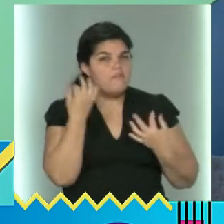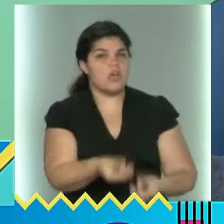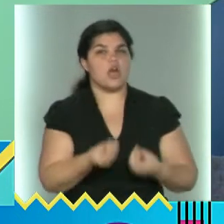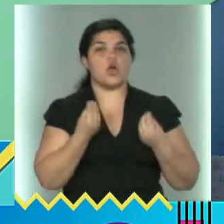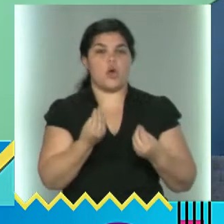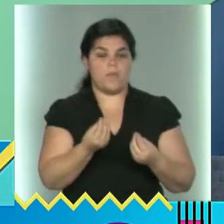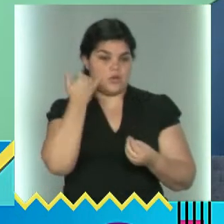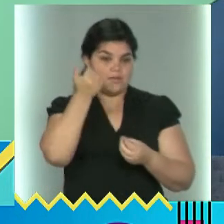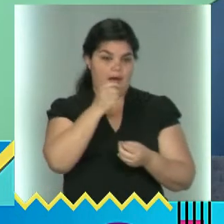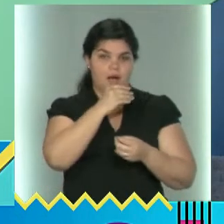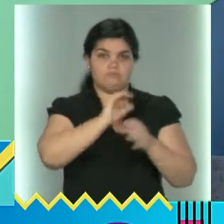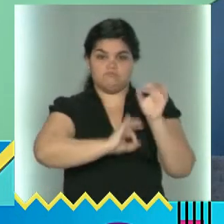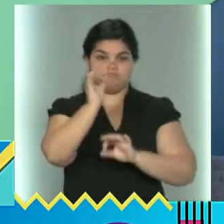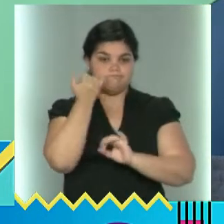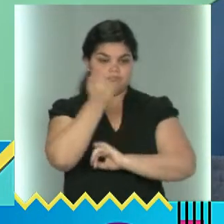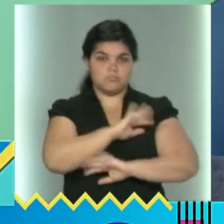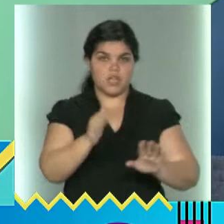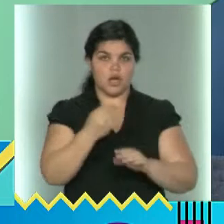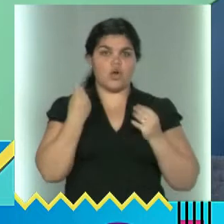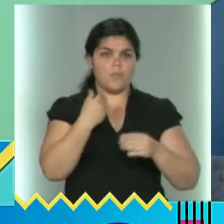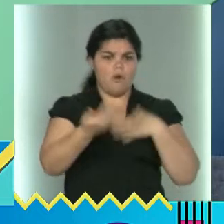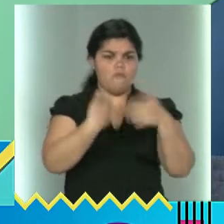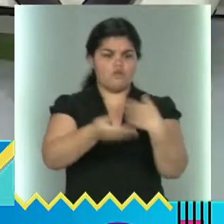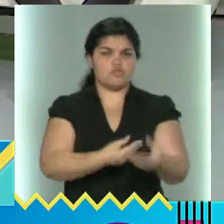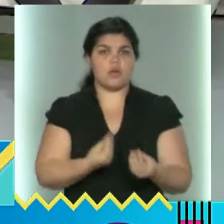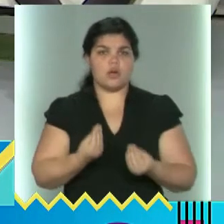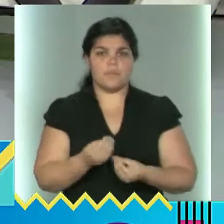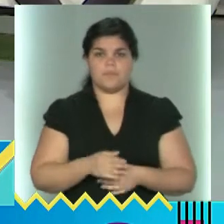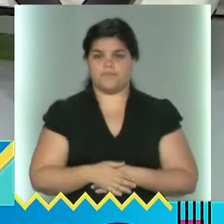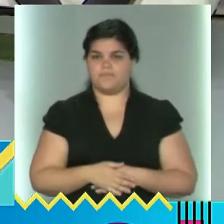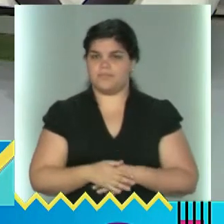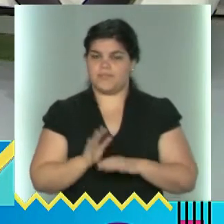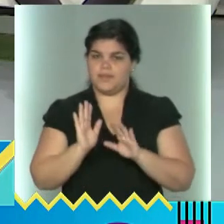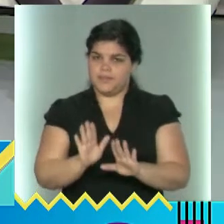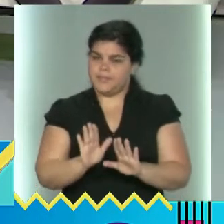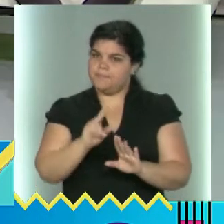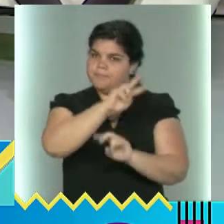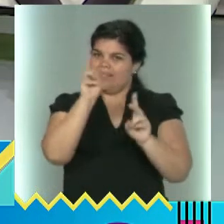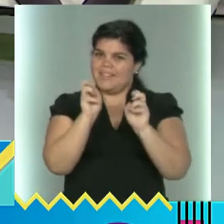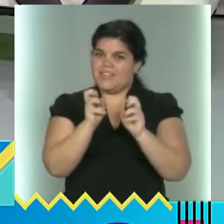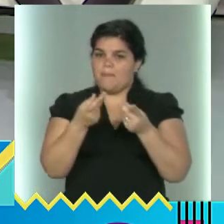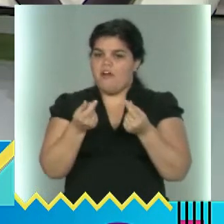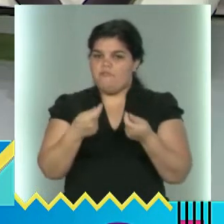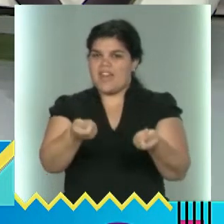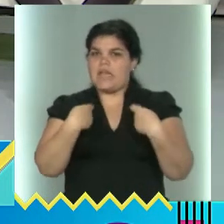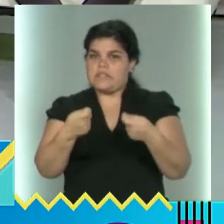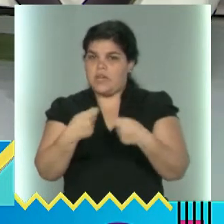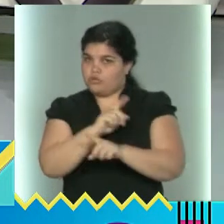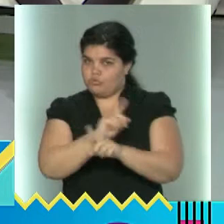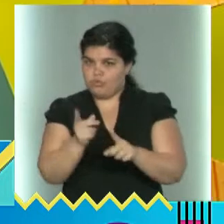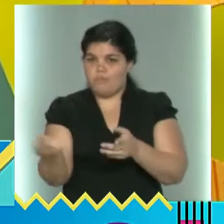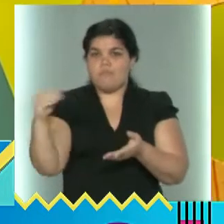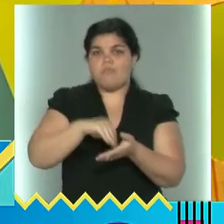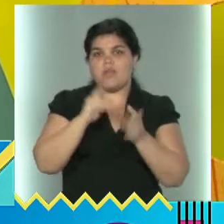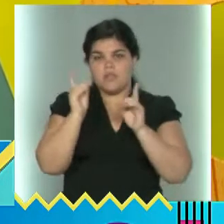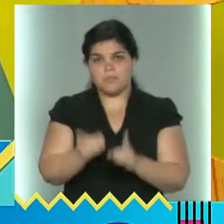vez que ya lo tengo, bueno, cómo hago que funcione y llegue a muchas personas. Es que no es solamente el caso del financiamiento. Creo que uno de